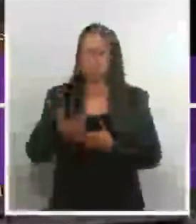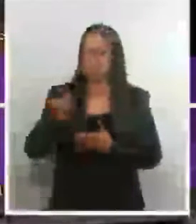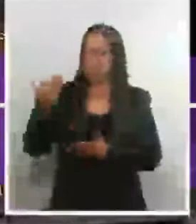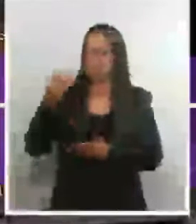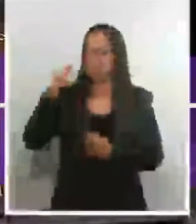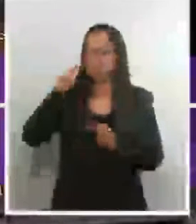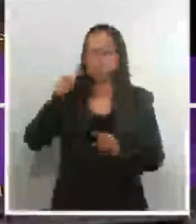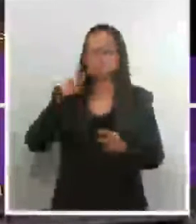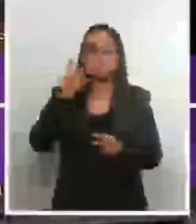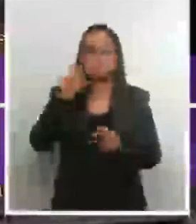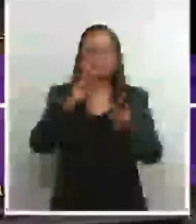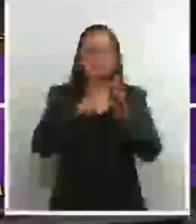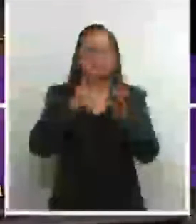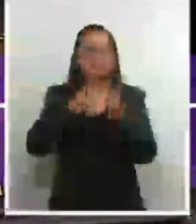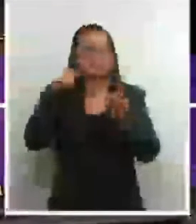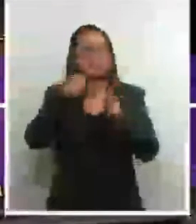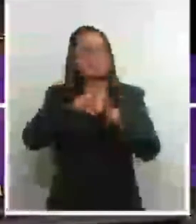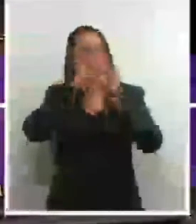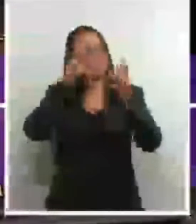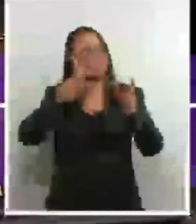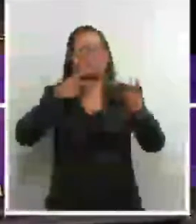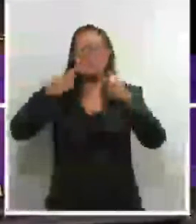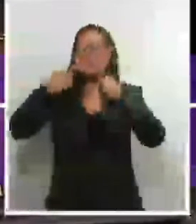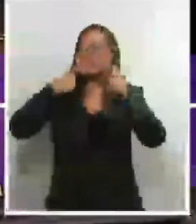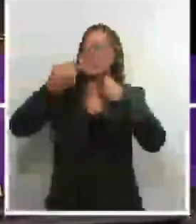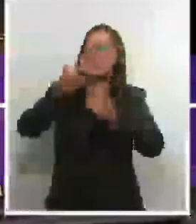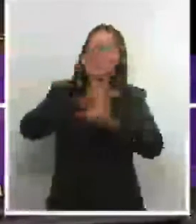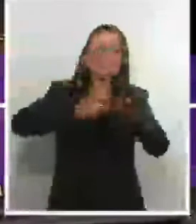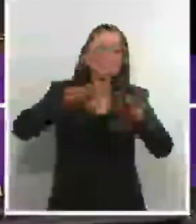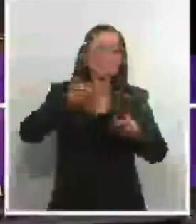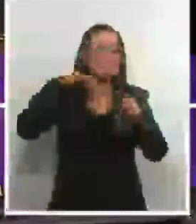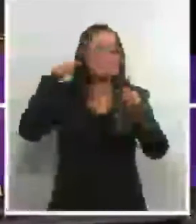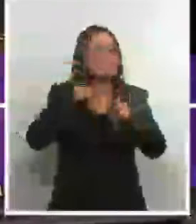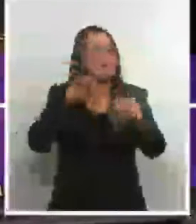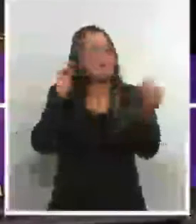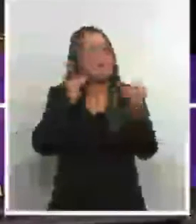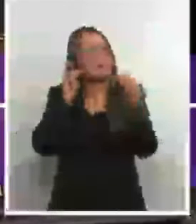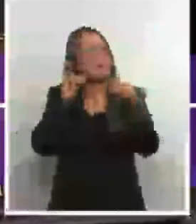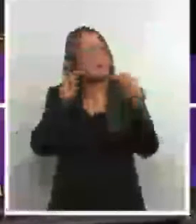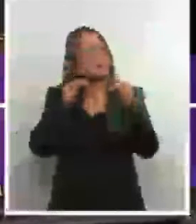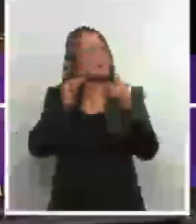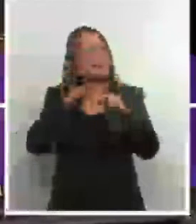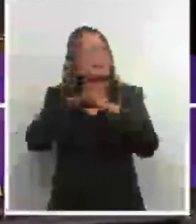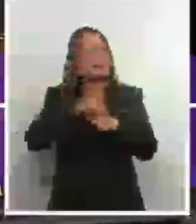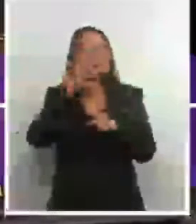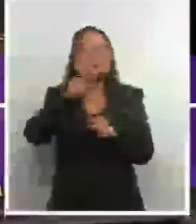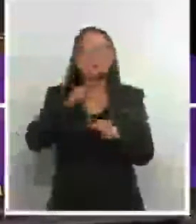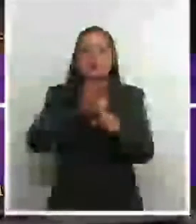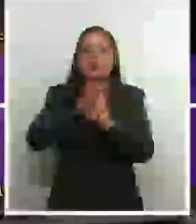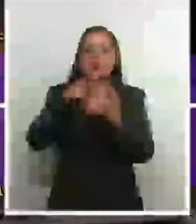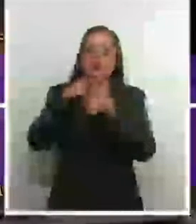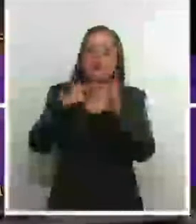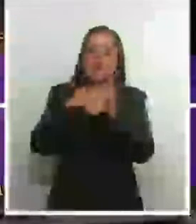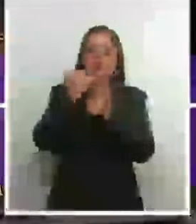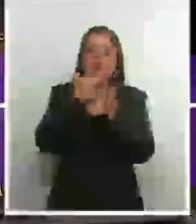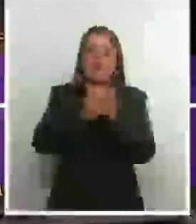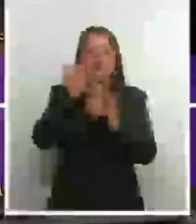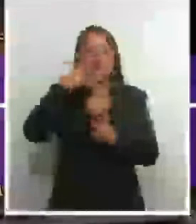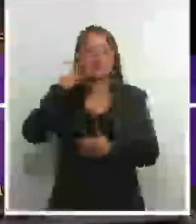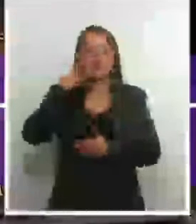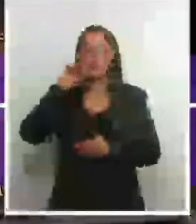dimos como en 4 ocasiones, el mismo tema de la discusión, y veíamos sobre los requisitos para el